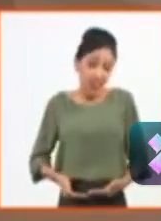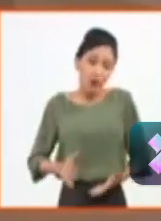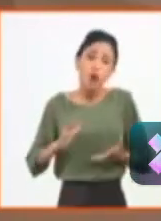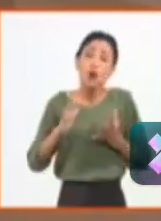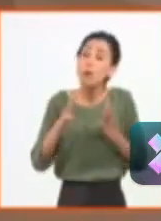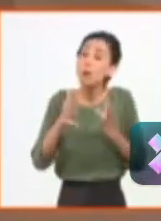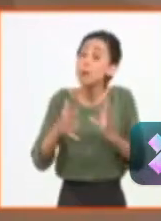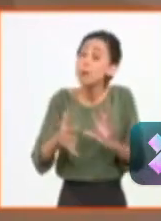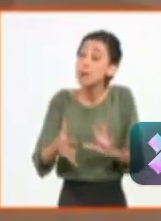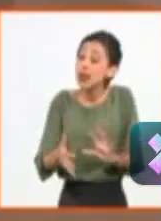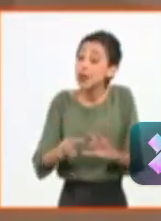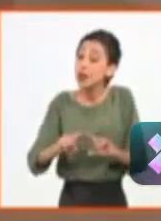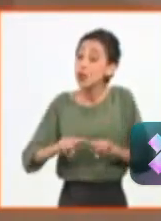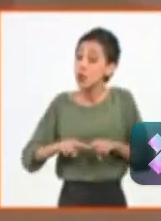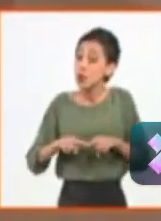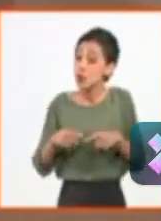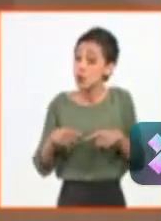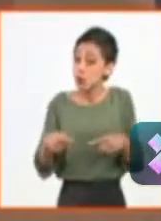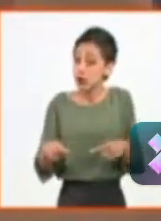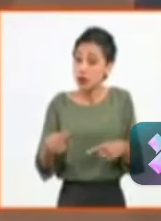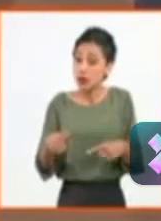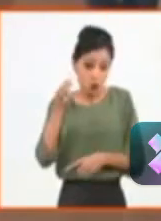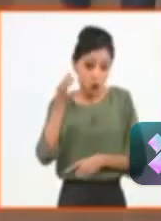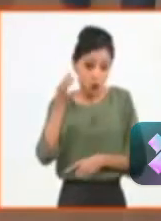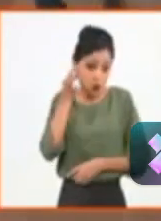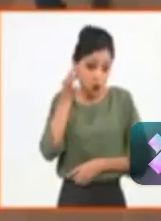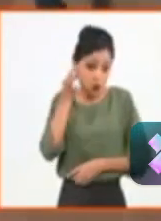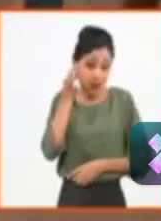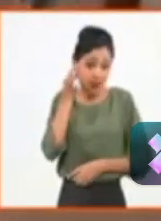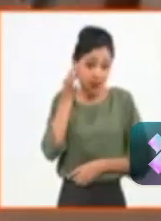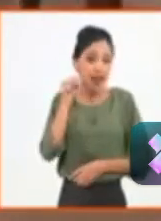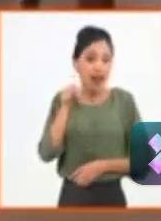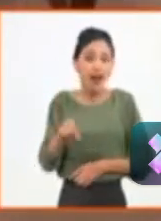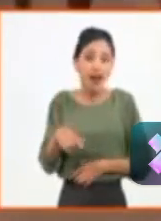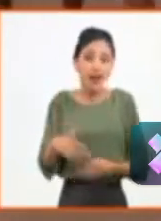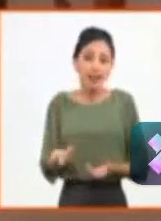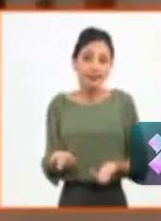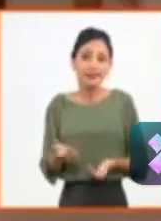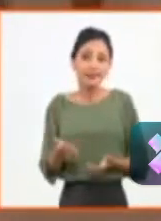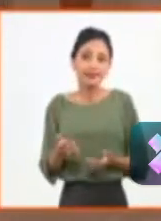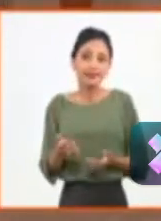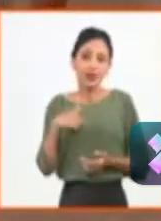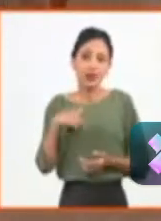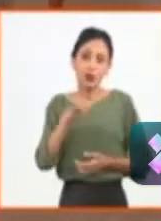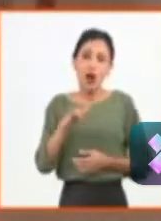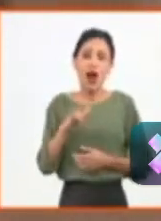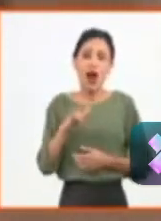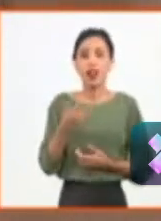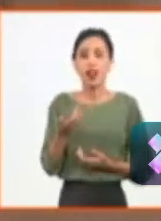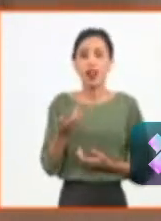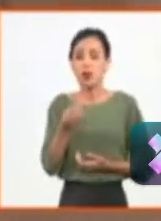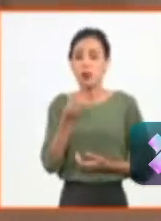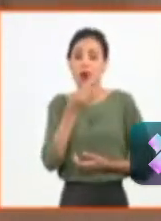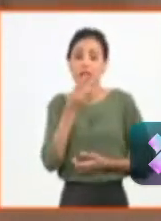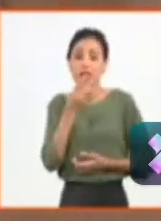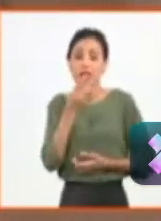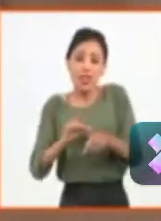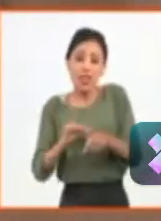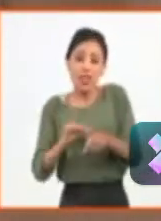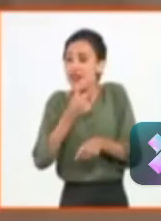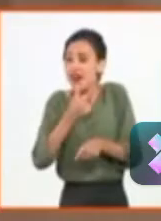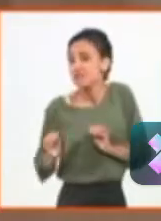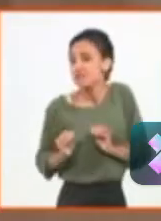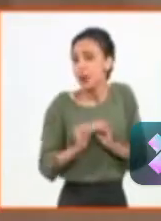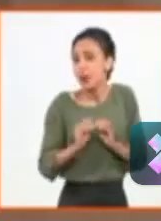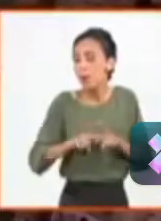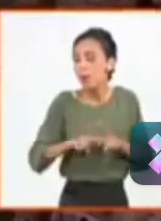porque tiene precisamente una condición de inmunodeficiencia por su propio proceso de embarazo y esto hace